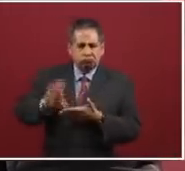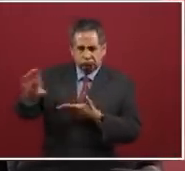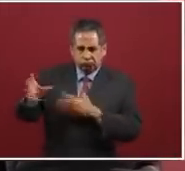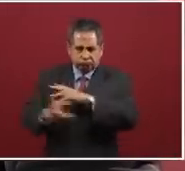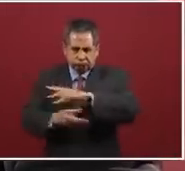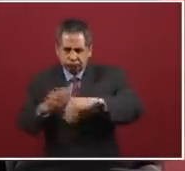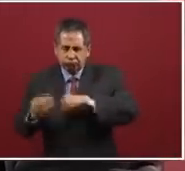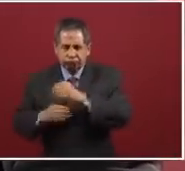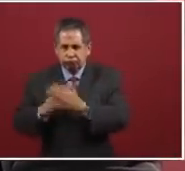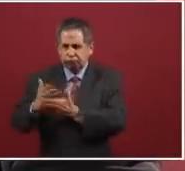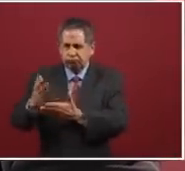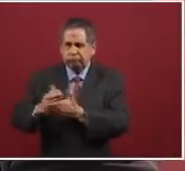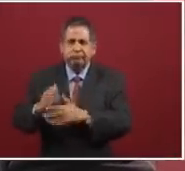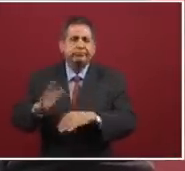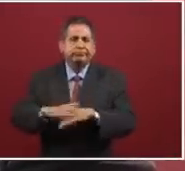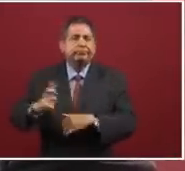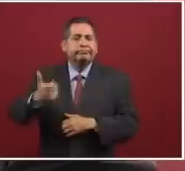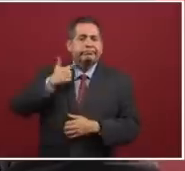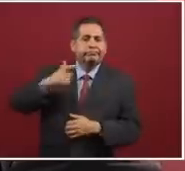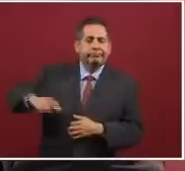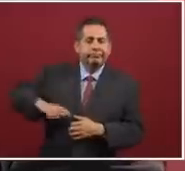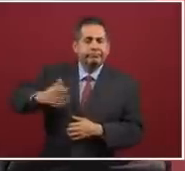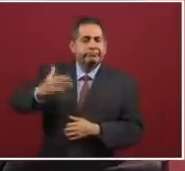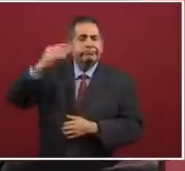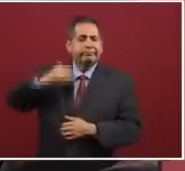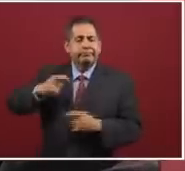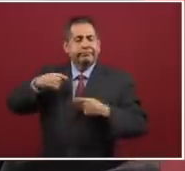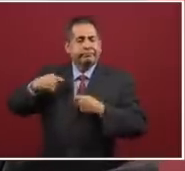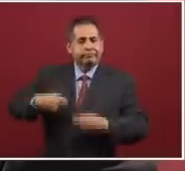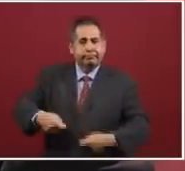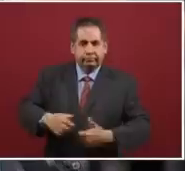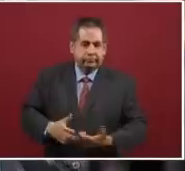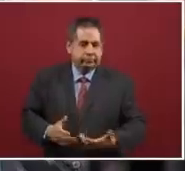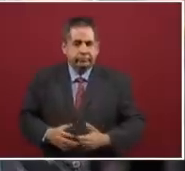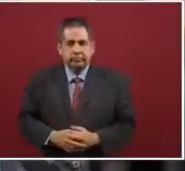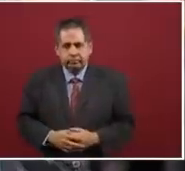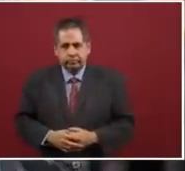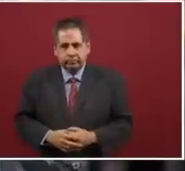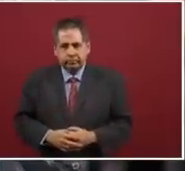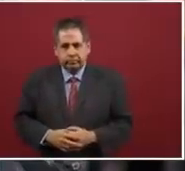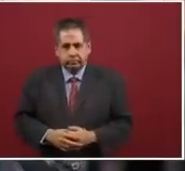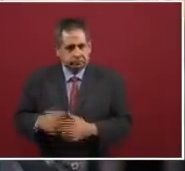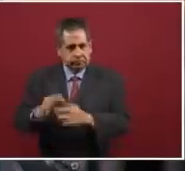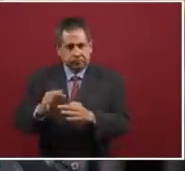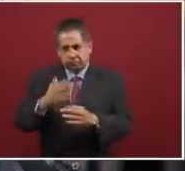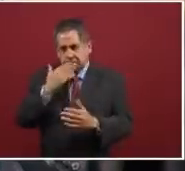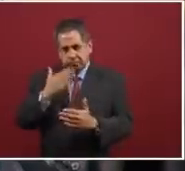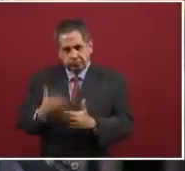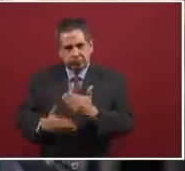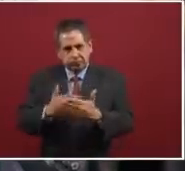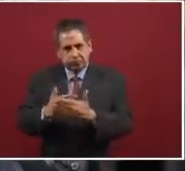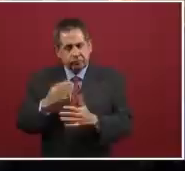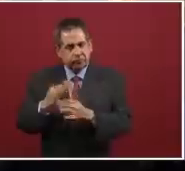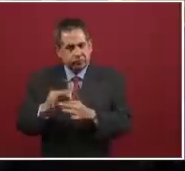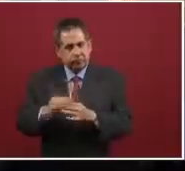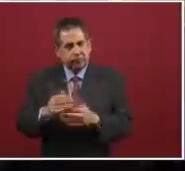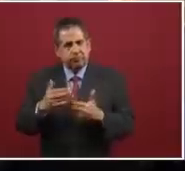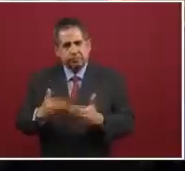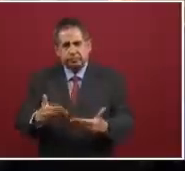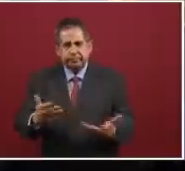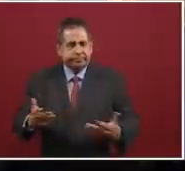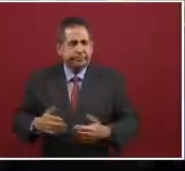que heredamos en Pemex. Entonces, vamos bien, y estas empresas